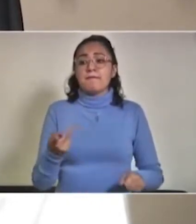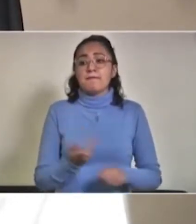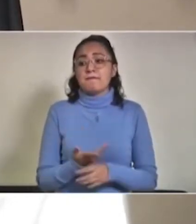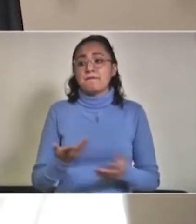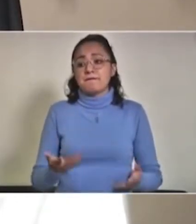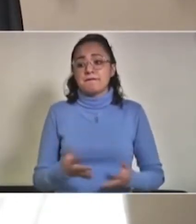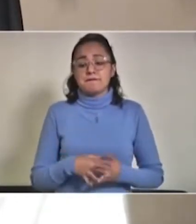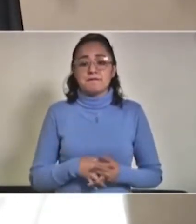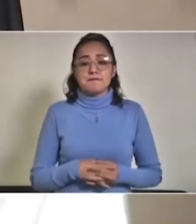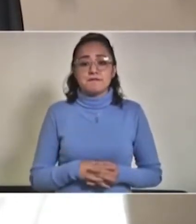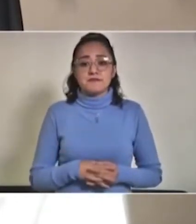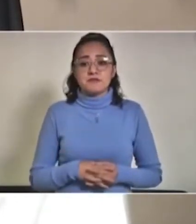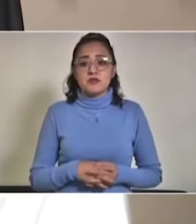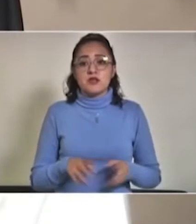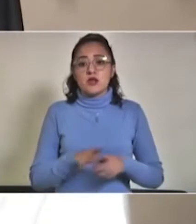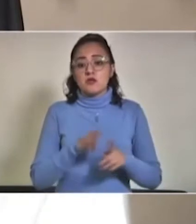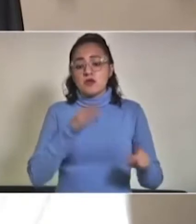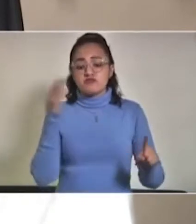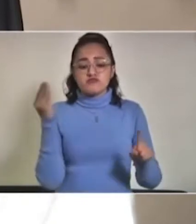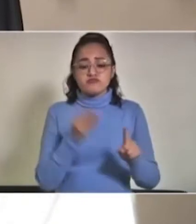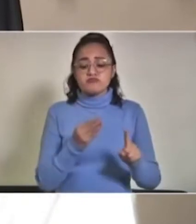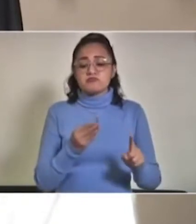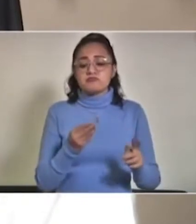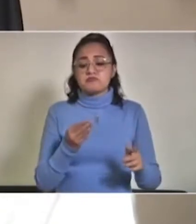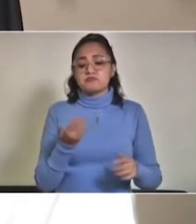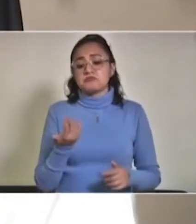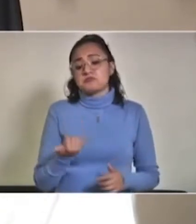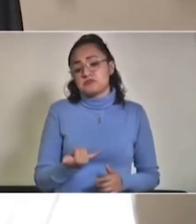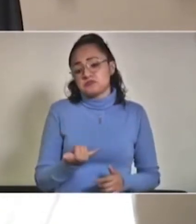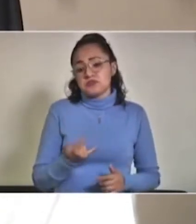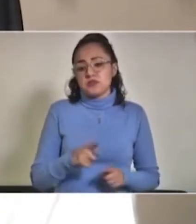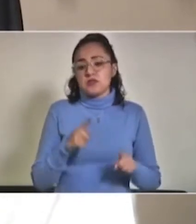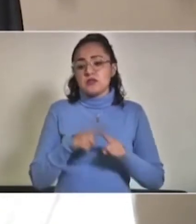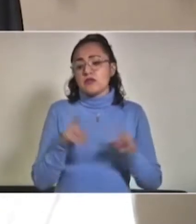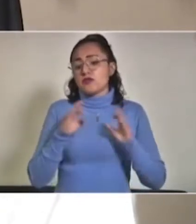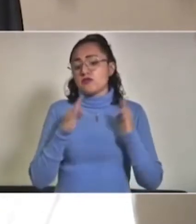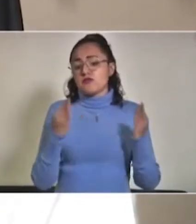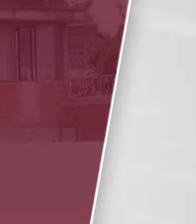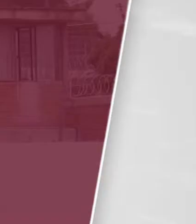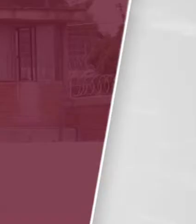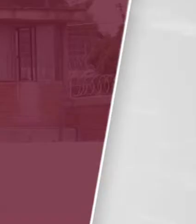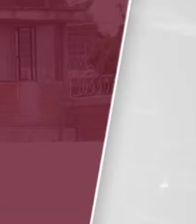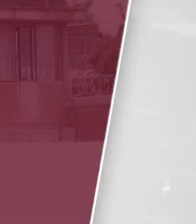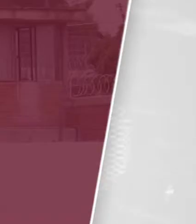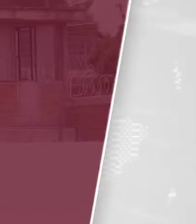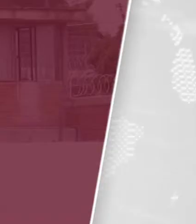de objetivos y diferentes formas de lograrlo.